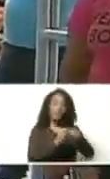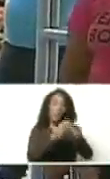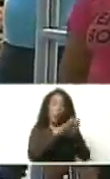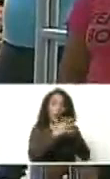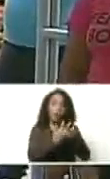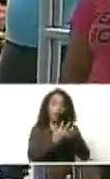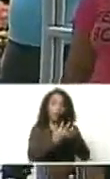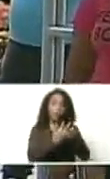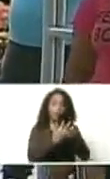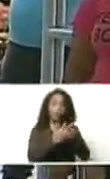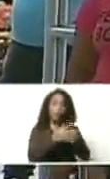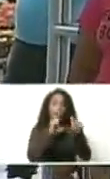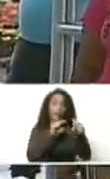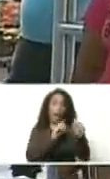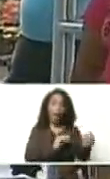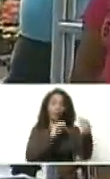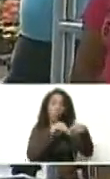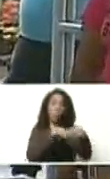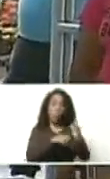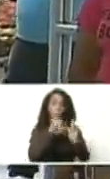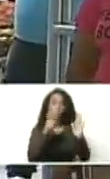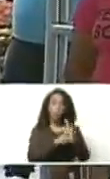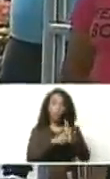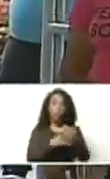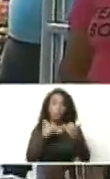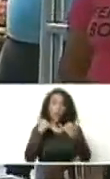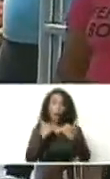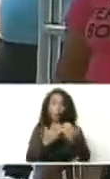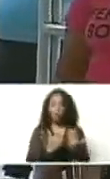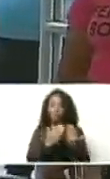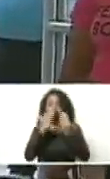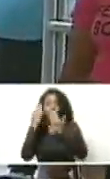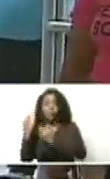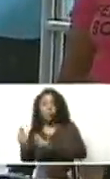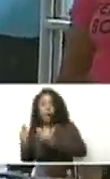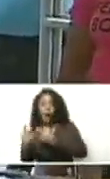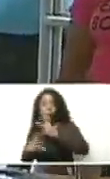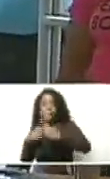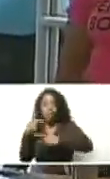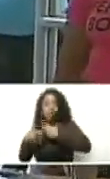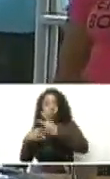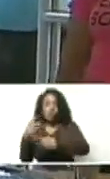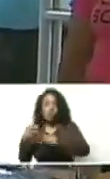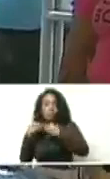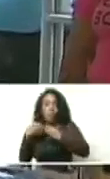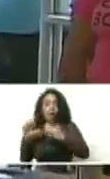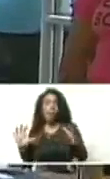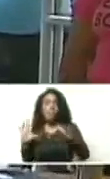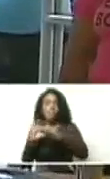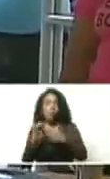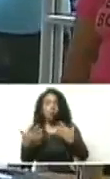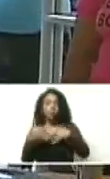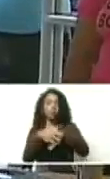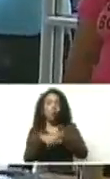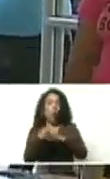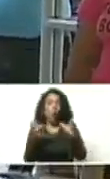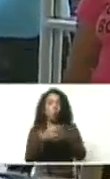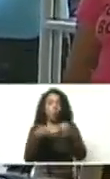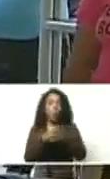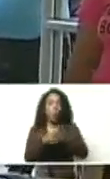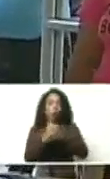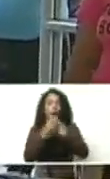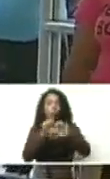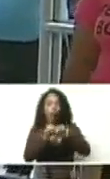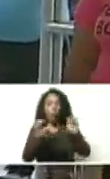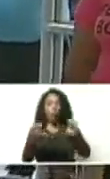barrios, de acuerdo totalmente. Y ahora surge el proceso para unir en complejos educativos todas